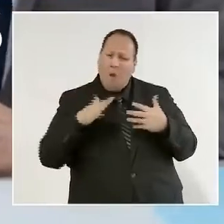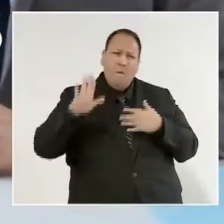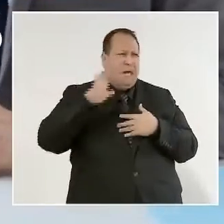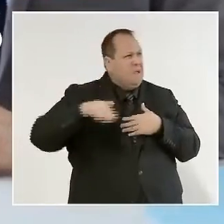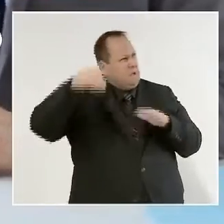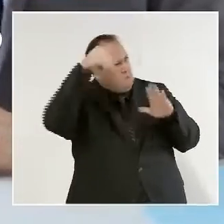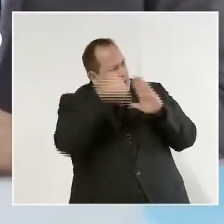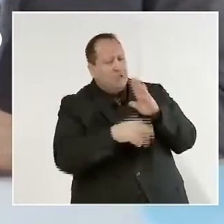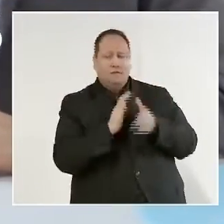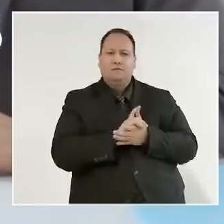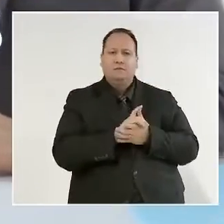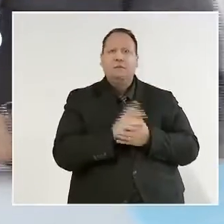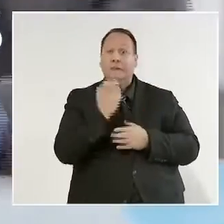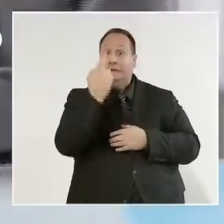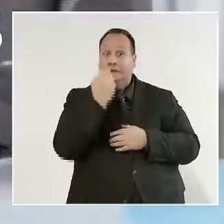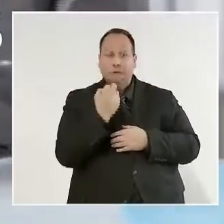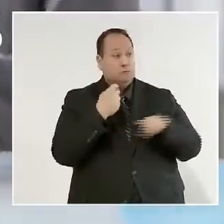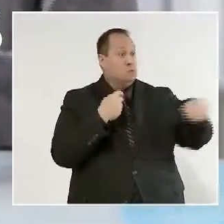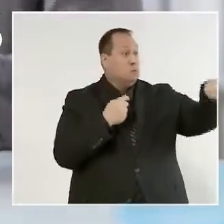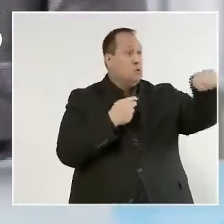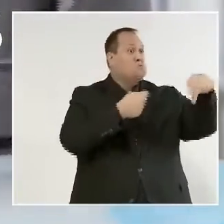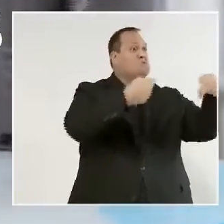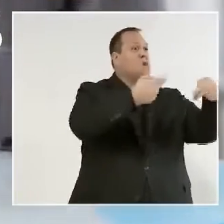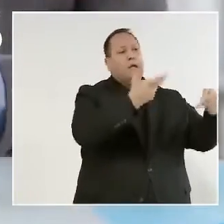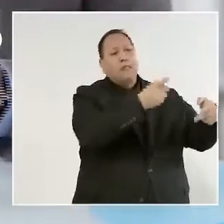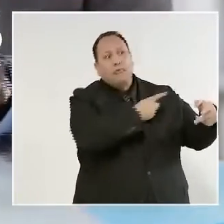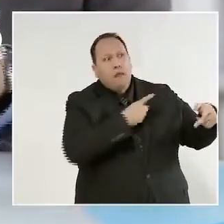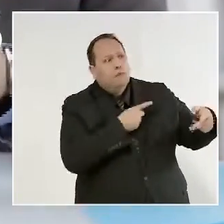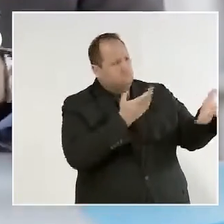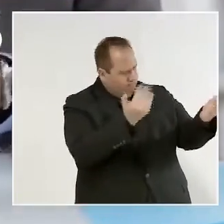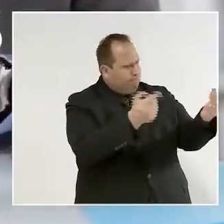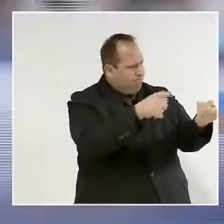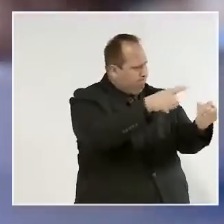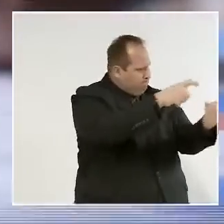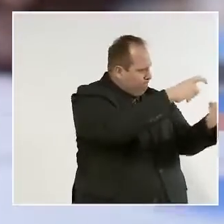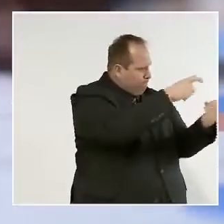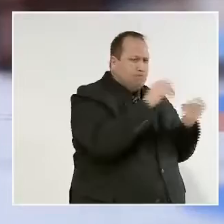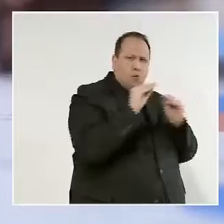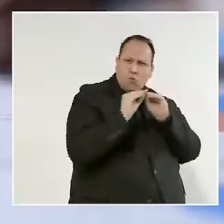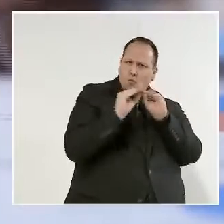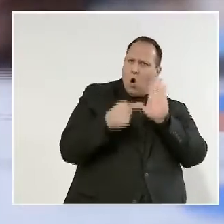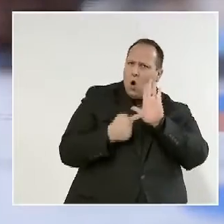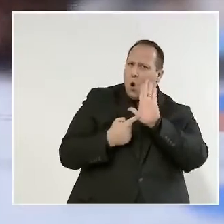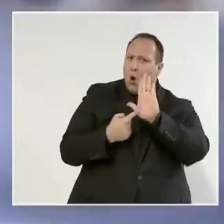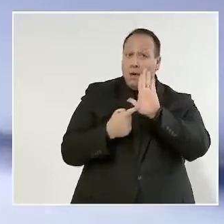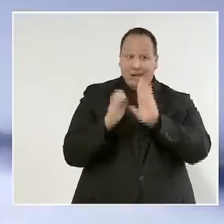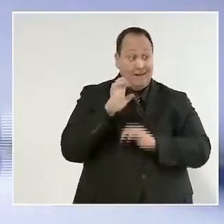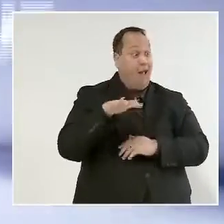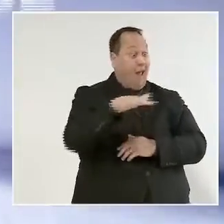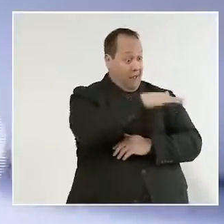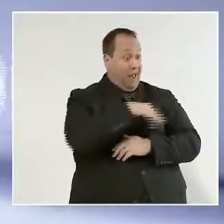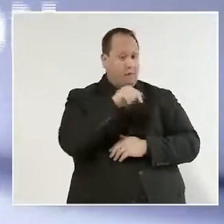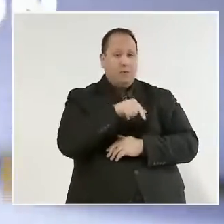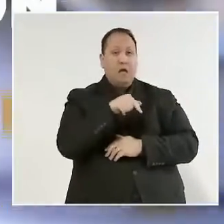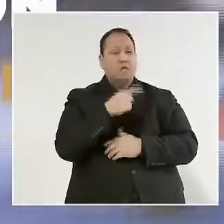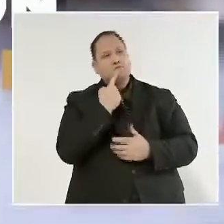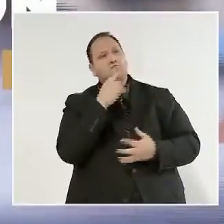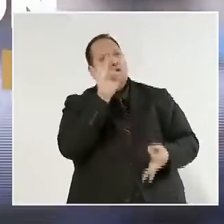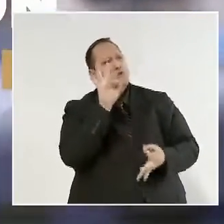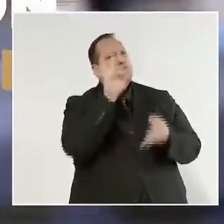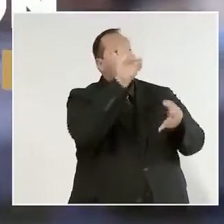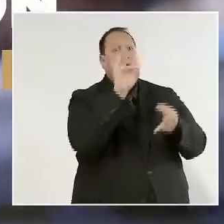corruptas del pasado hizo mucho daño a Baja California. Por ello, fue prioridad cobrar lo que se debía